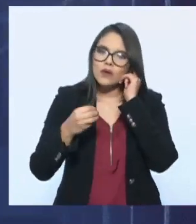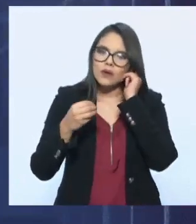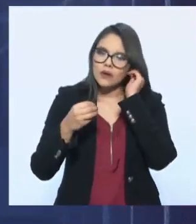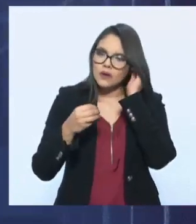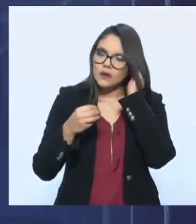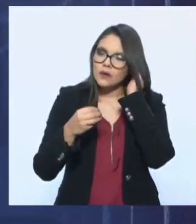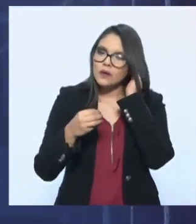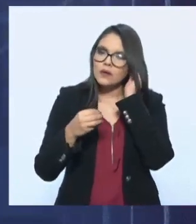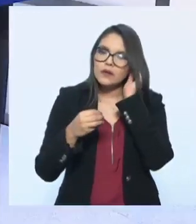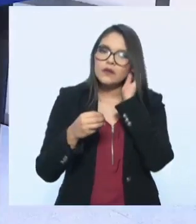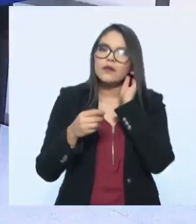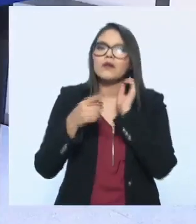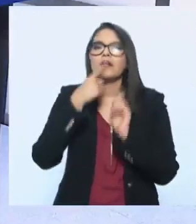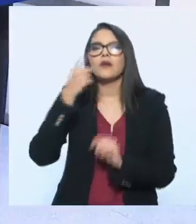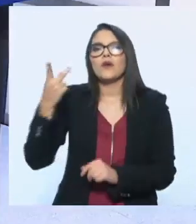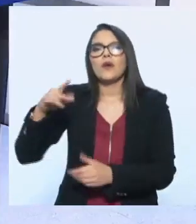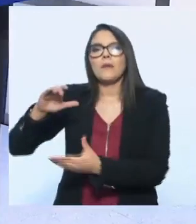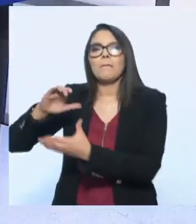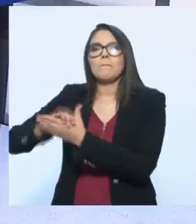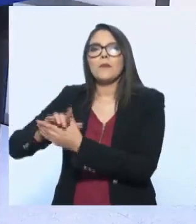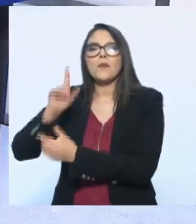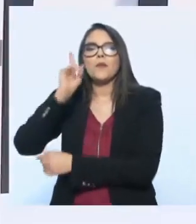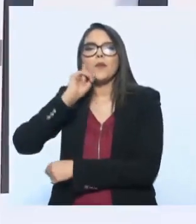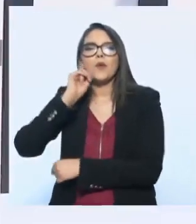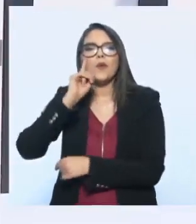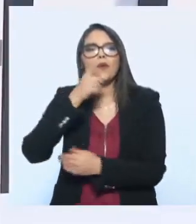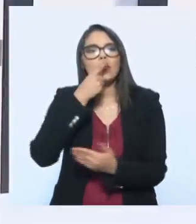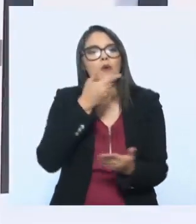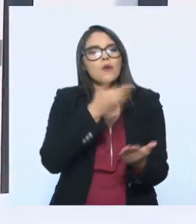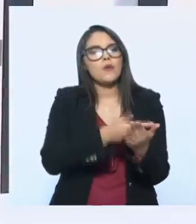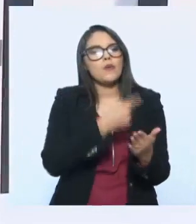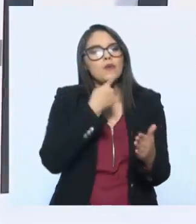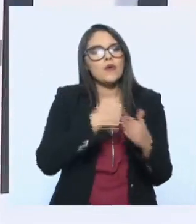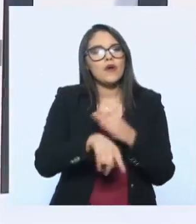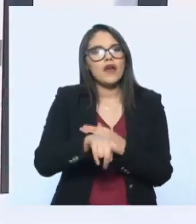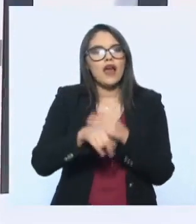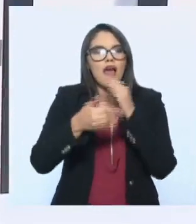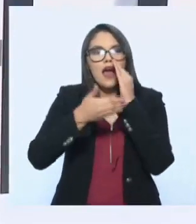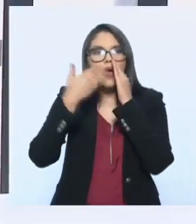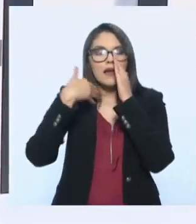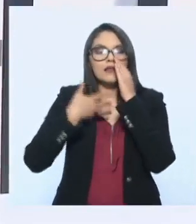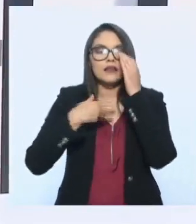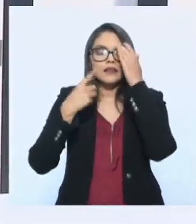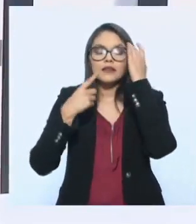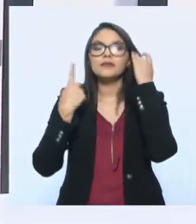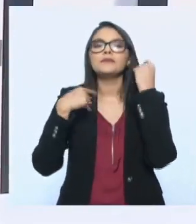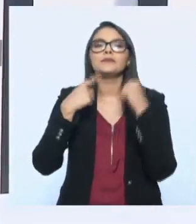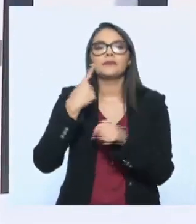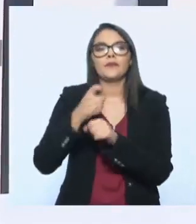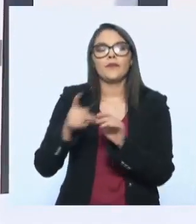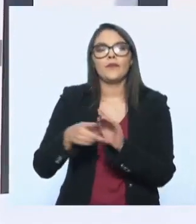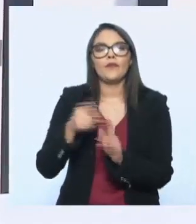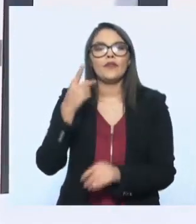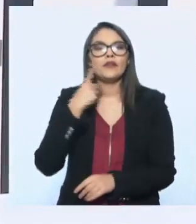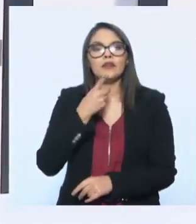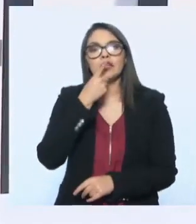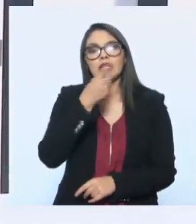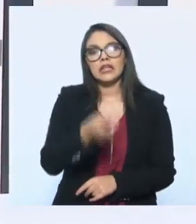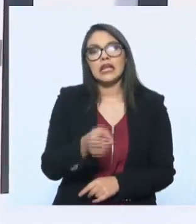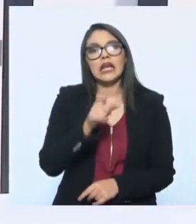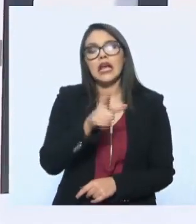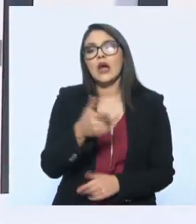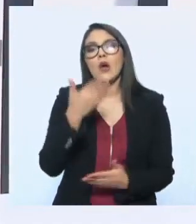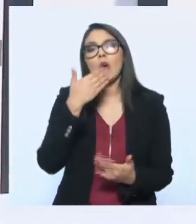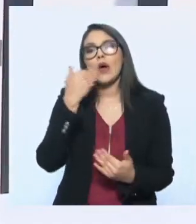él contra él, pero en esa audiencia adicional que pidió, porque cuando fue a comparecer con los diputados la primera ocasión, no dice que no tuvo